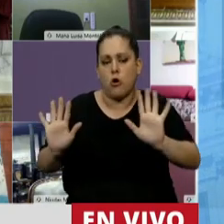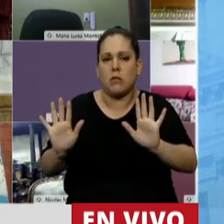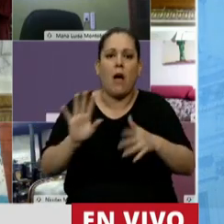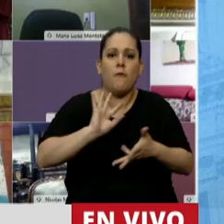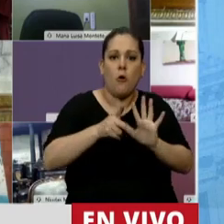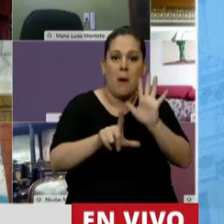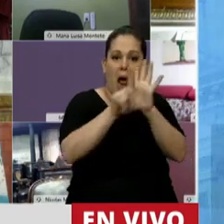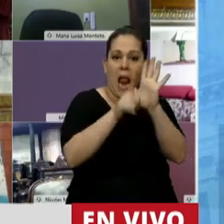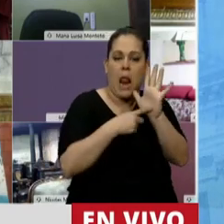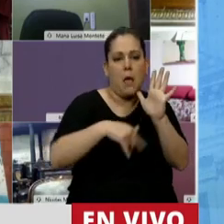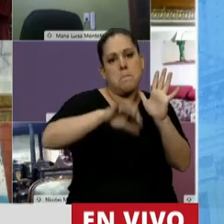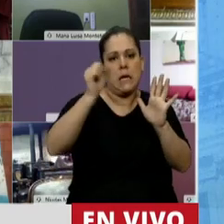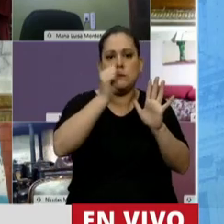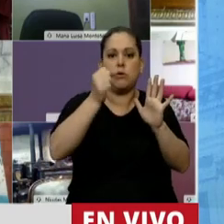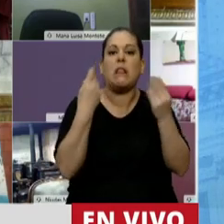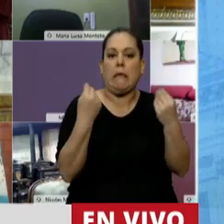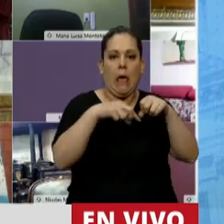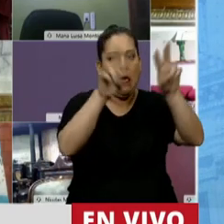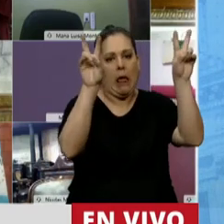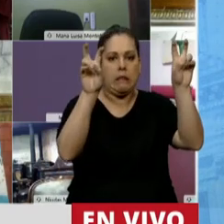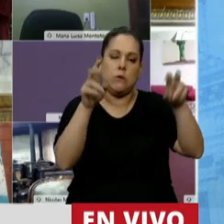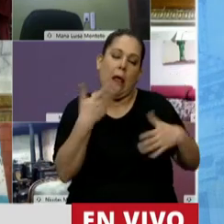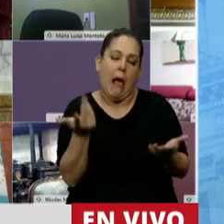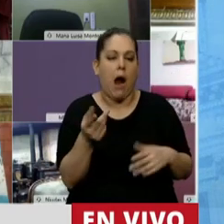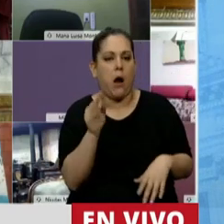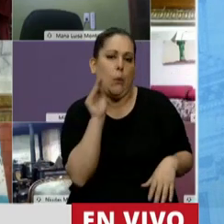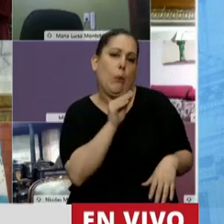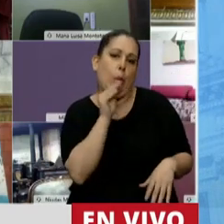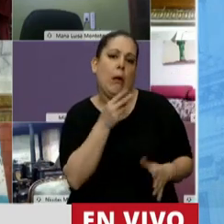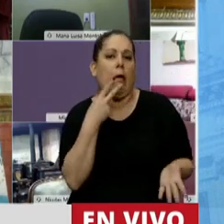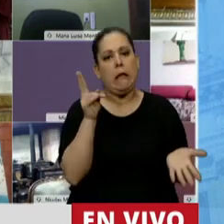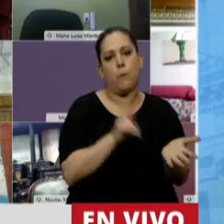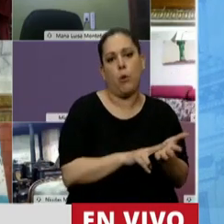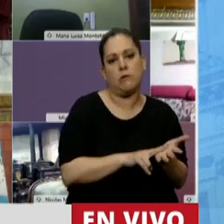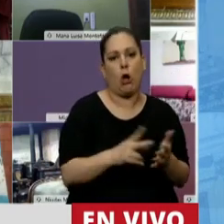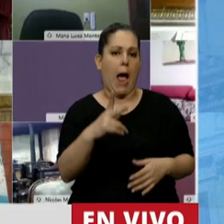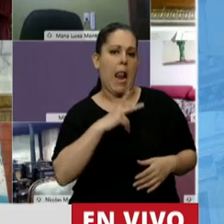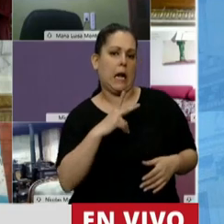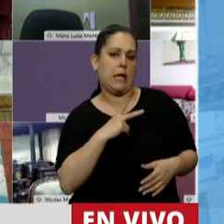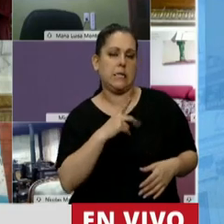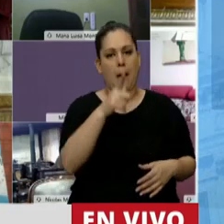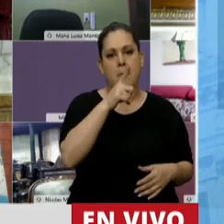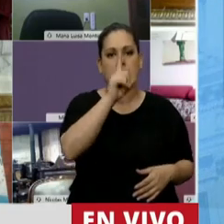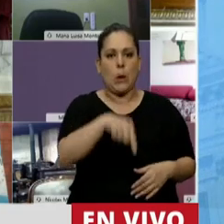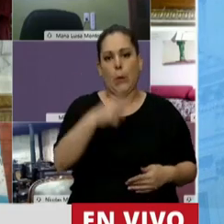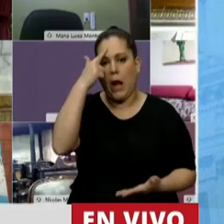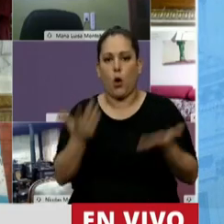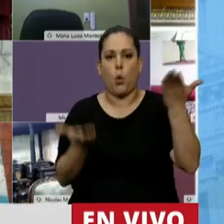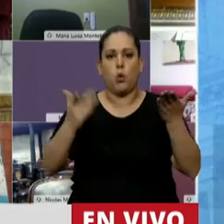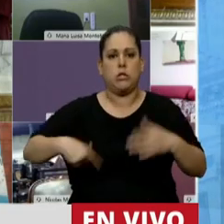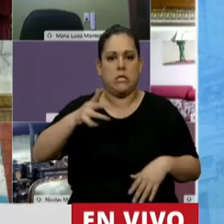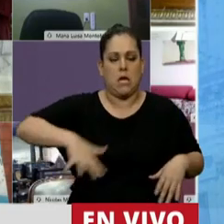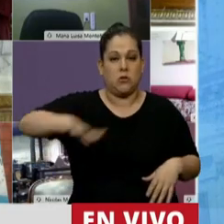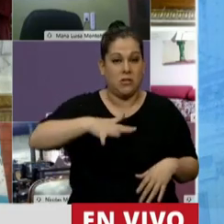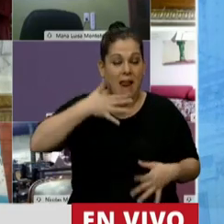ley, sino el título. Entonces, le ponemos impuesto a la riqueza para que parezca que estamos generando justicia social con esto. Este